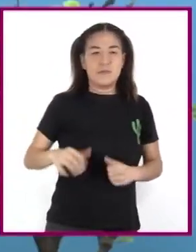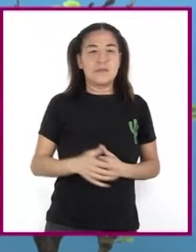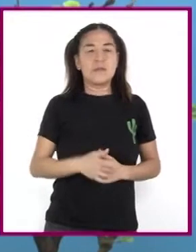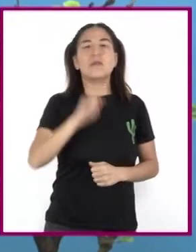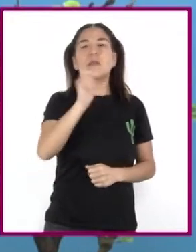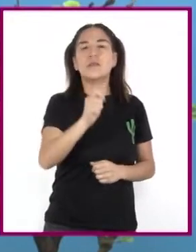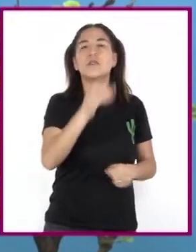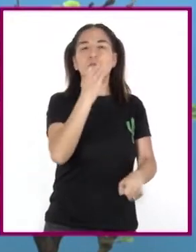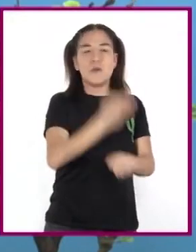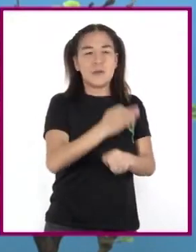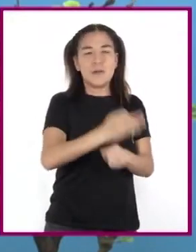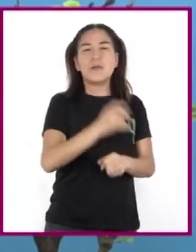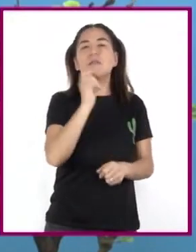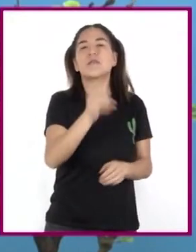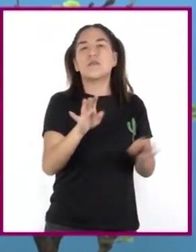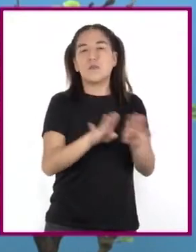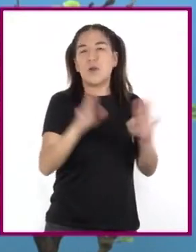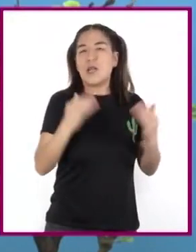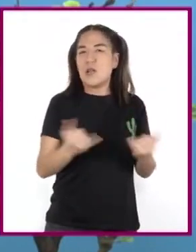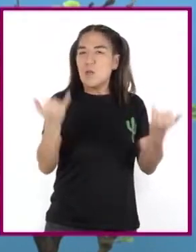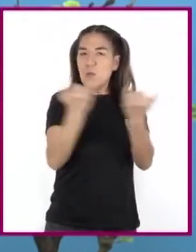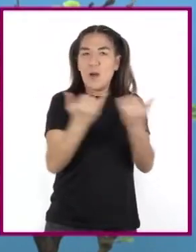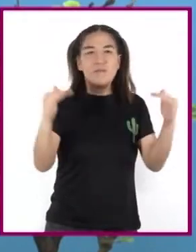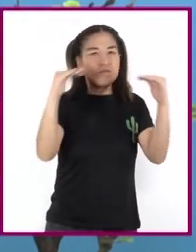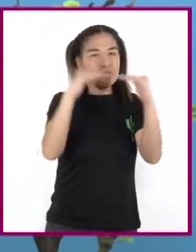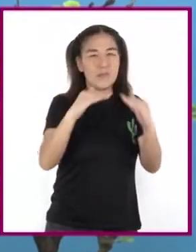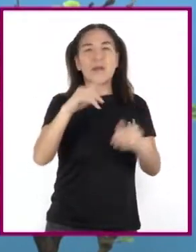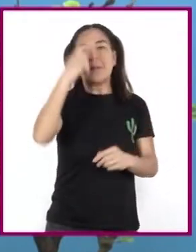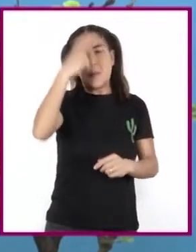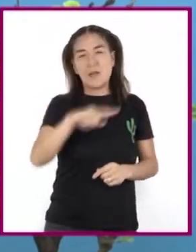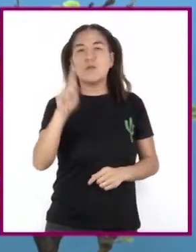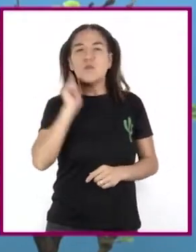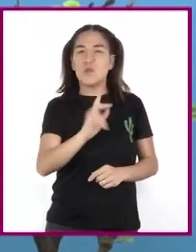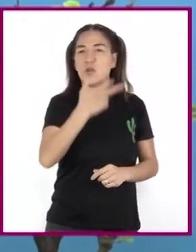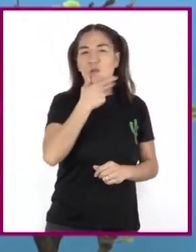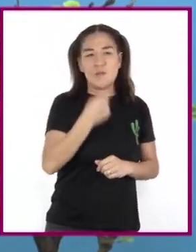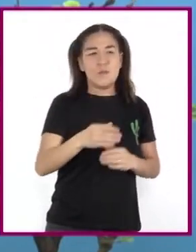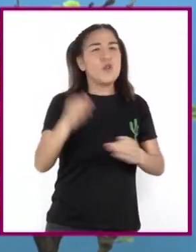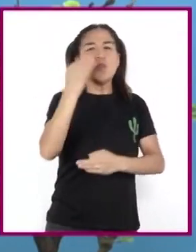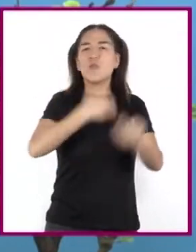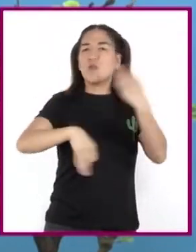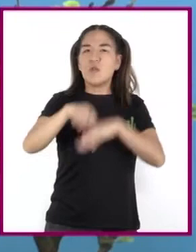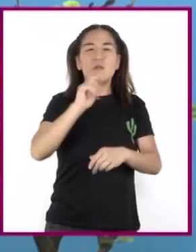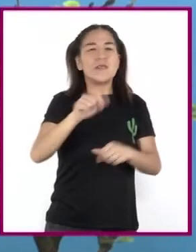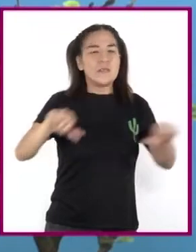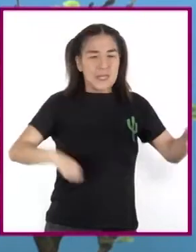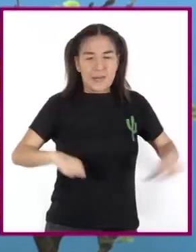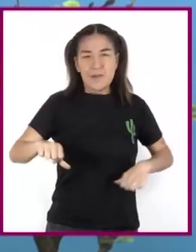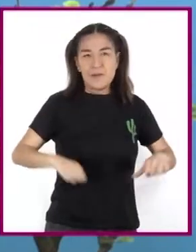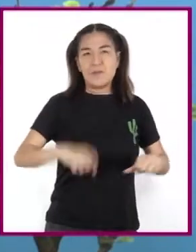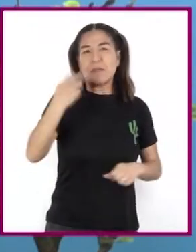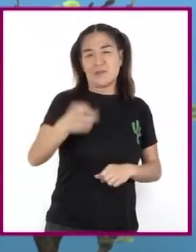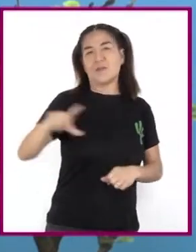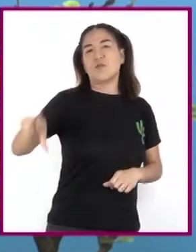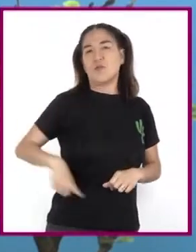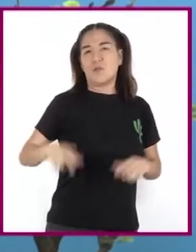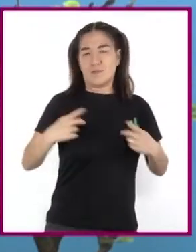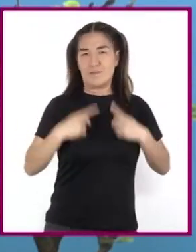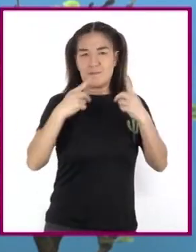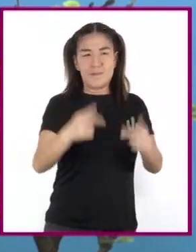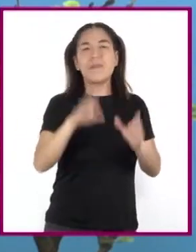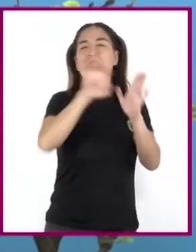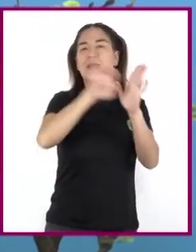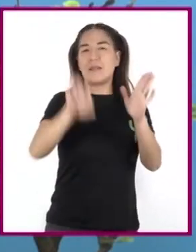estén presentes de manera igualitaria y equitativa en todas las acciones que emprenda el Estado. Por